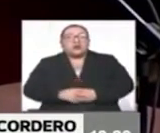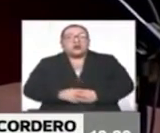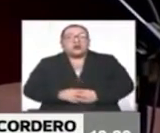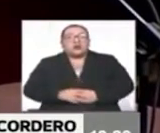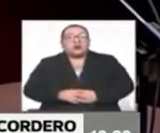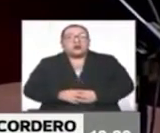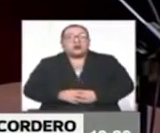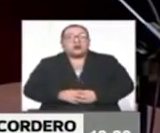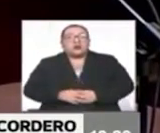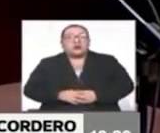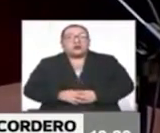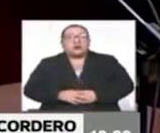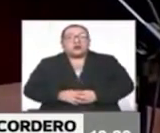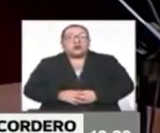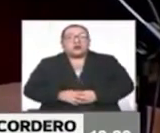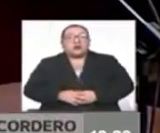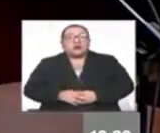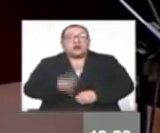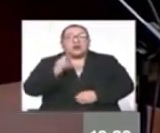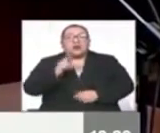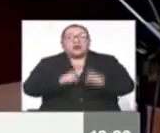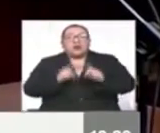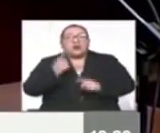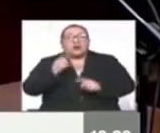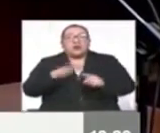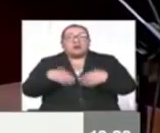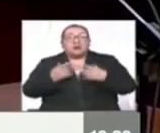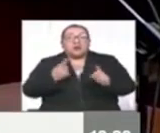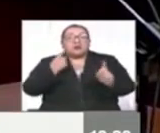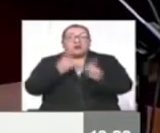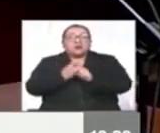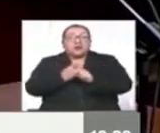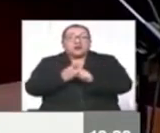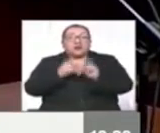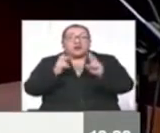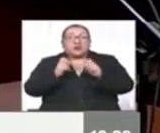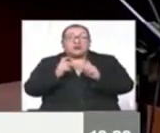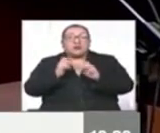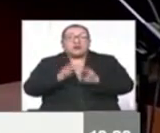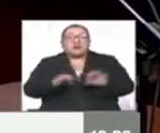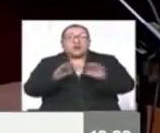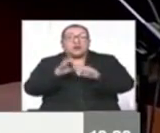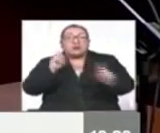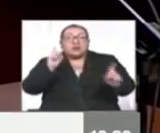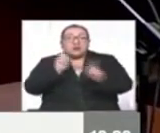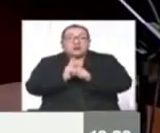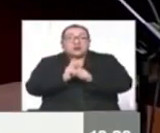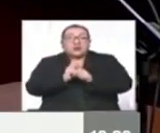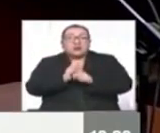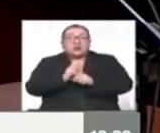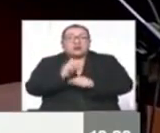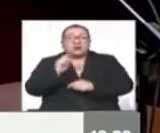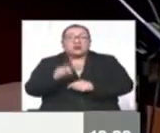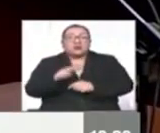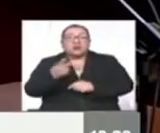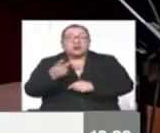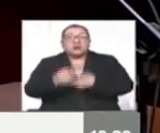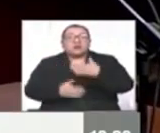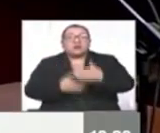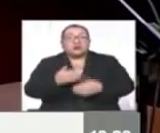cuestión por algunos para poder afrontar de manera presencial un segundo